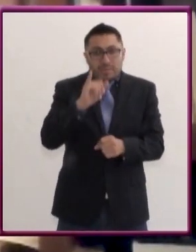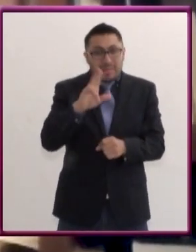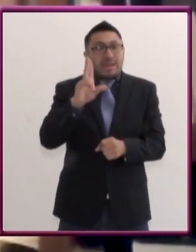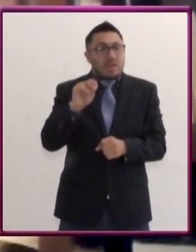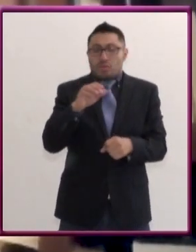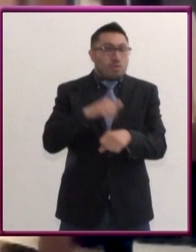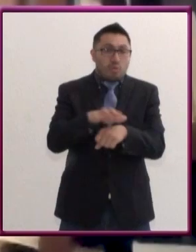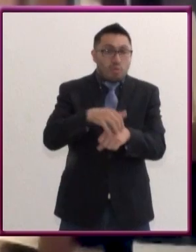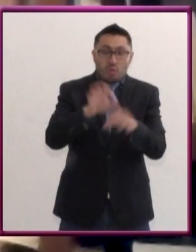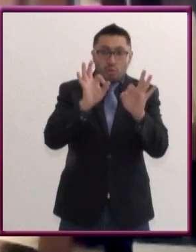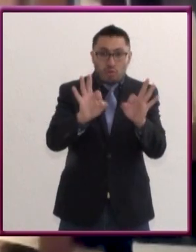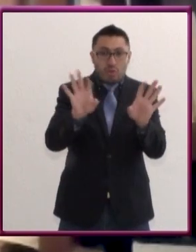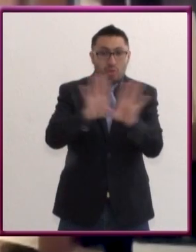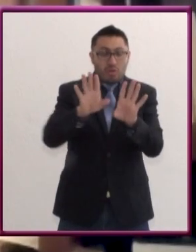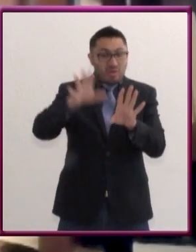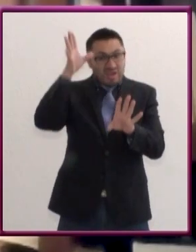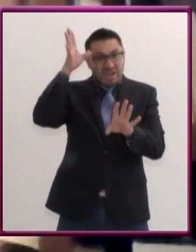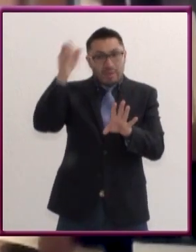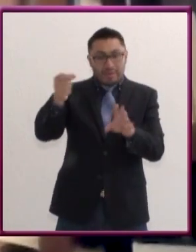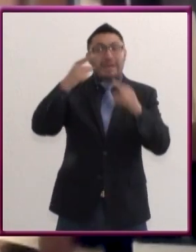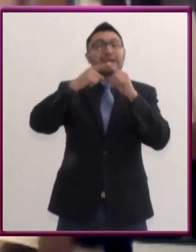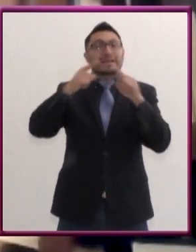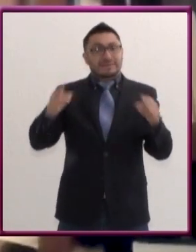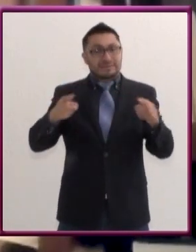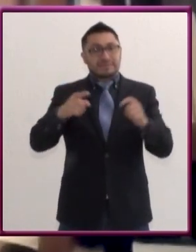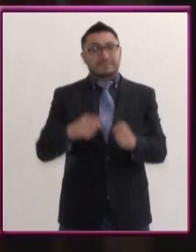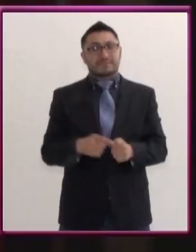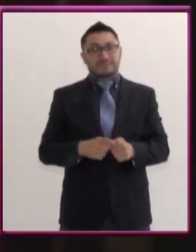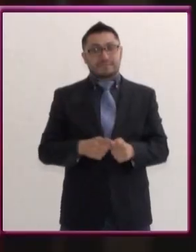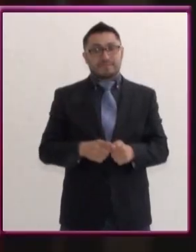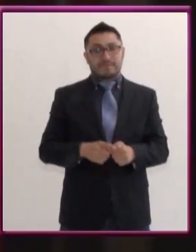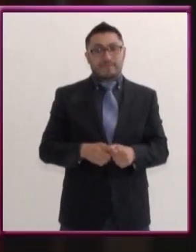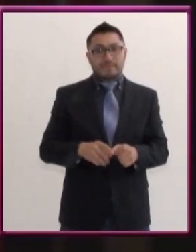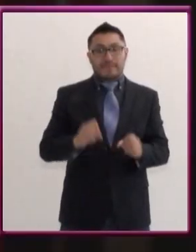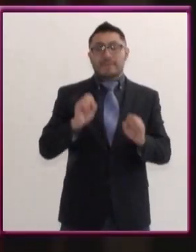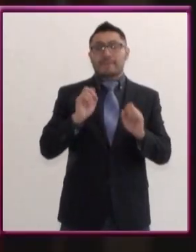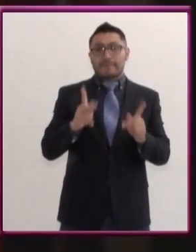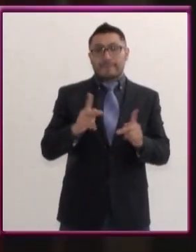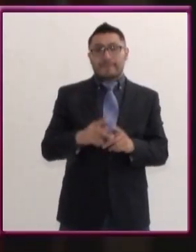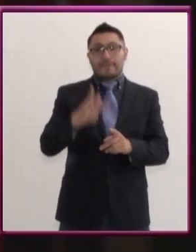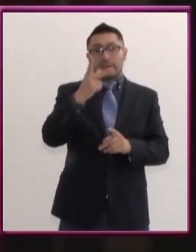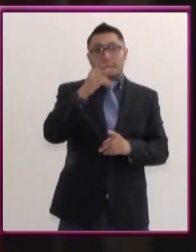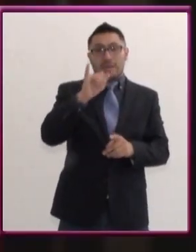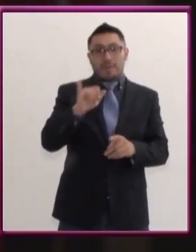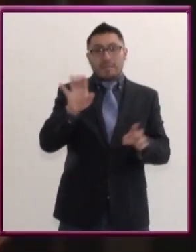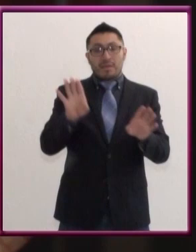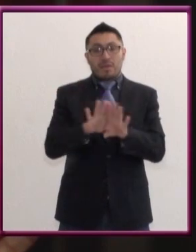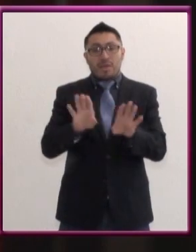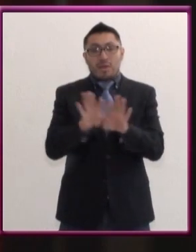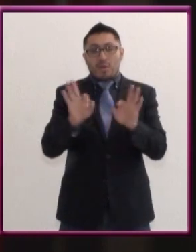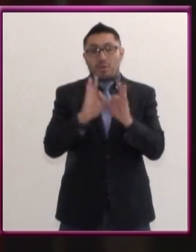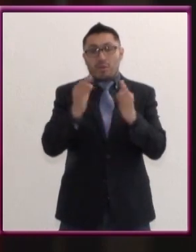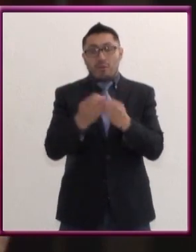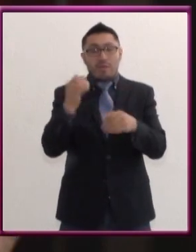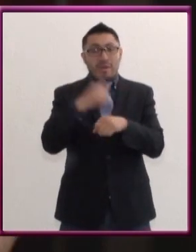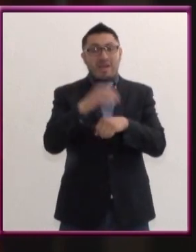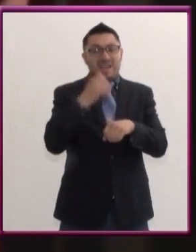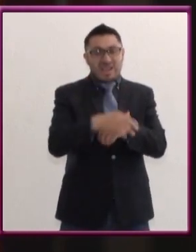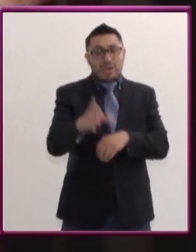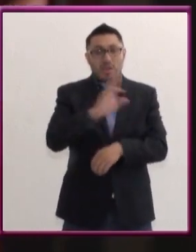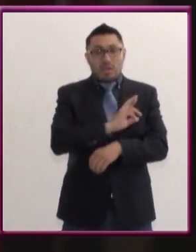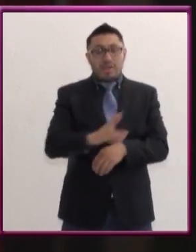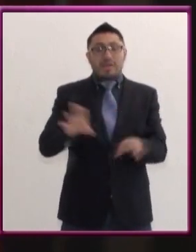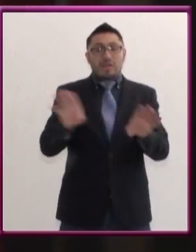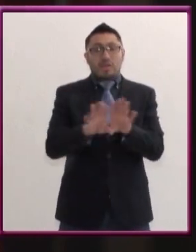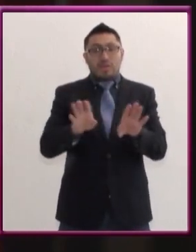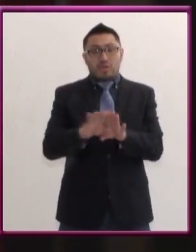como un número, como un concepto. Es diferente. Exactamente. Y el pi es un tipo de número muy